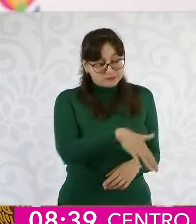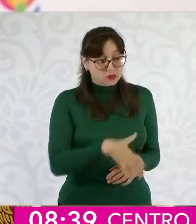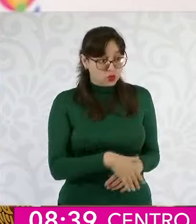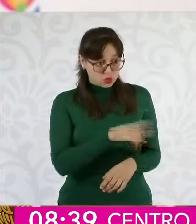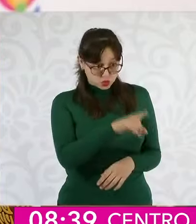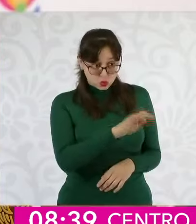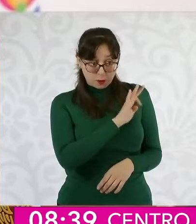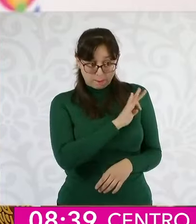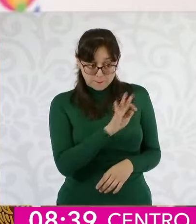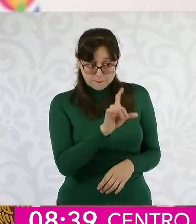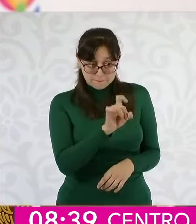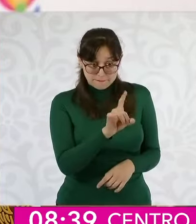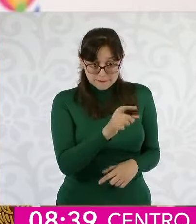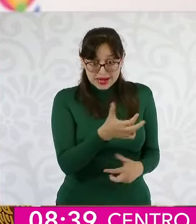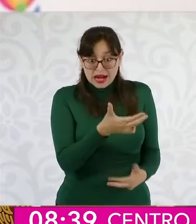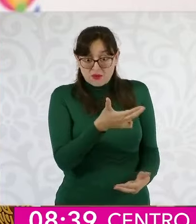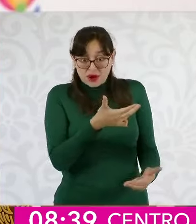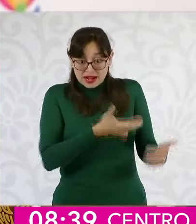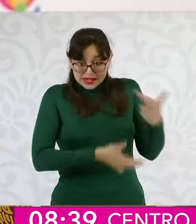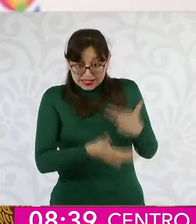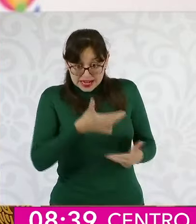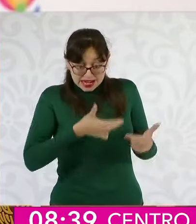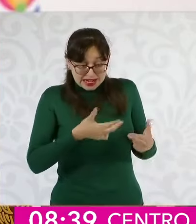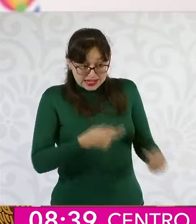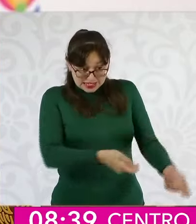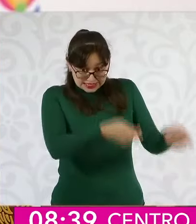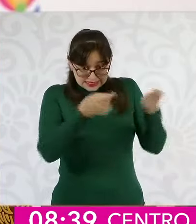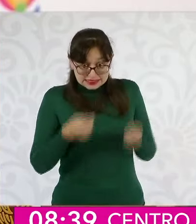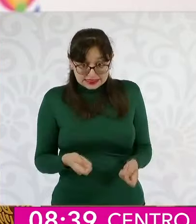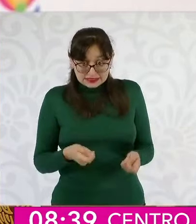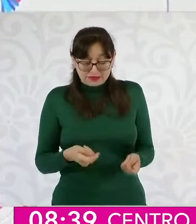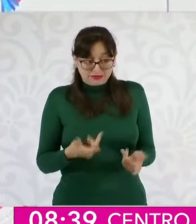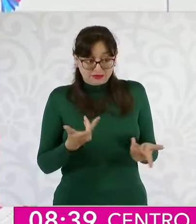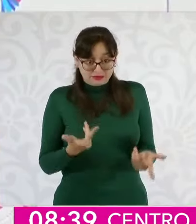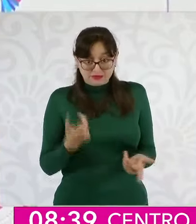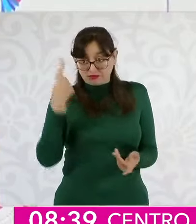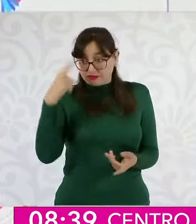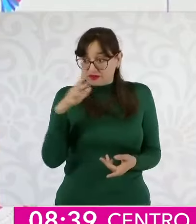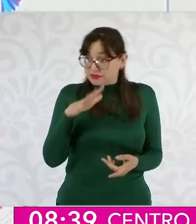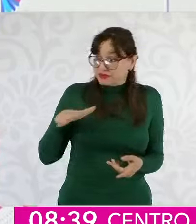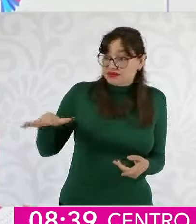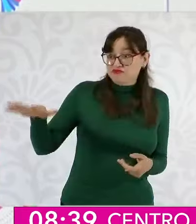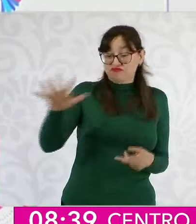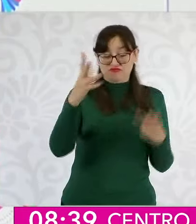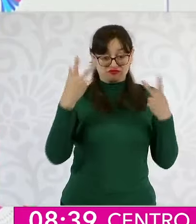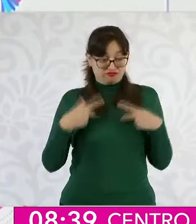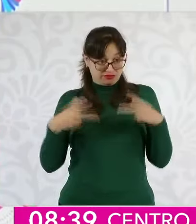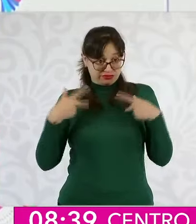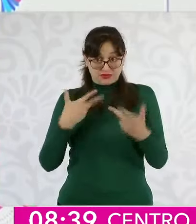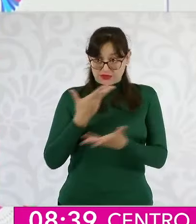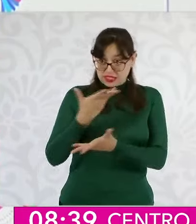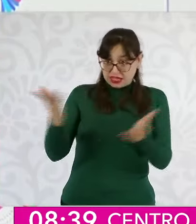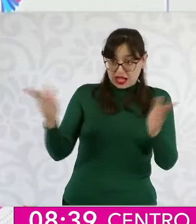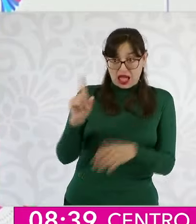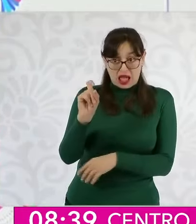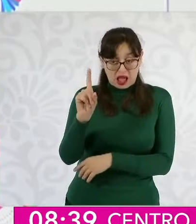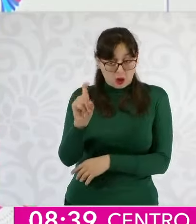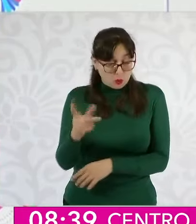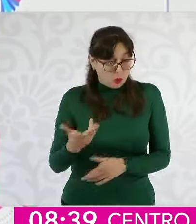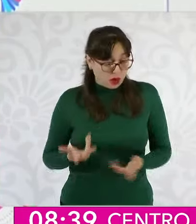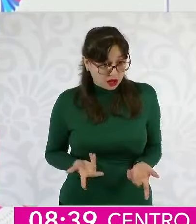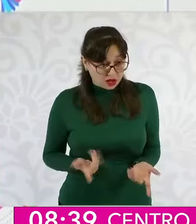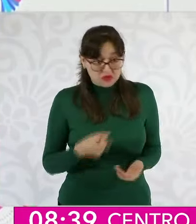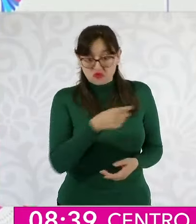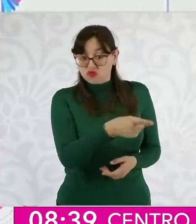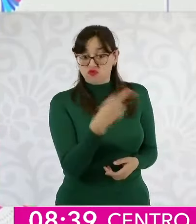la regreses como bien nacional para que pueda ser utilizada principalmente para consumo humano?